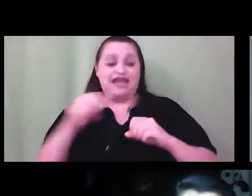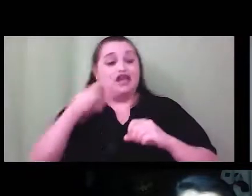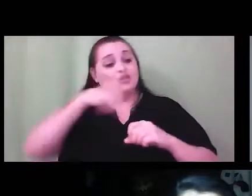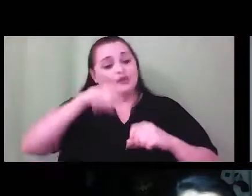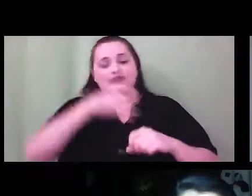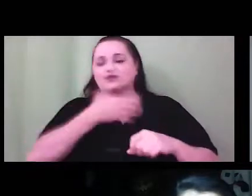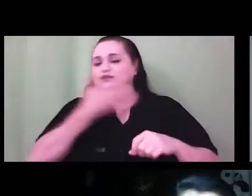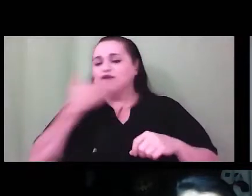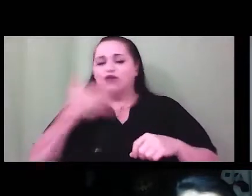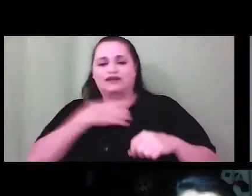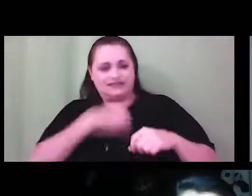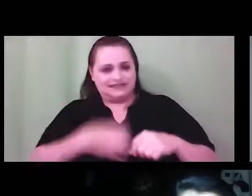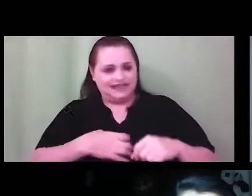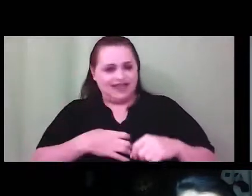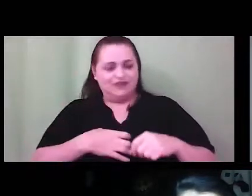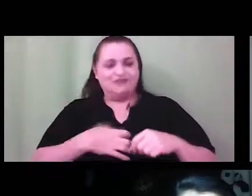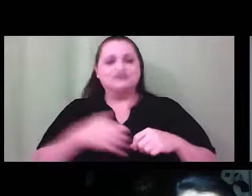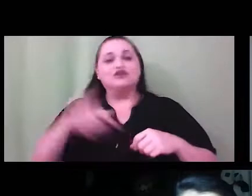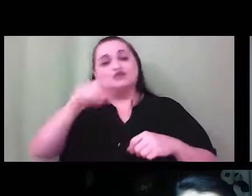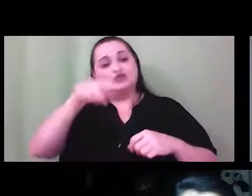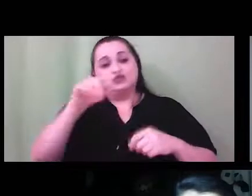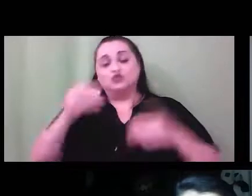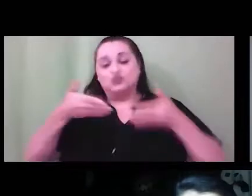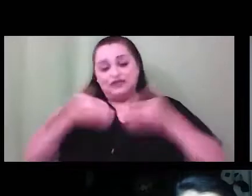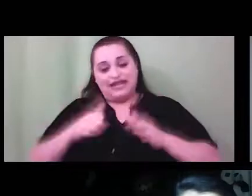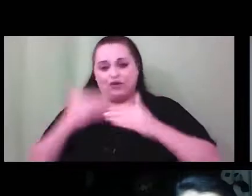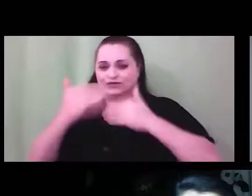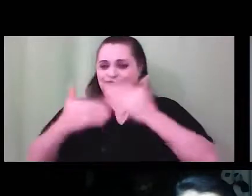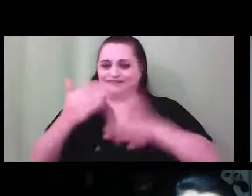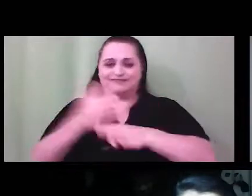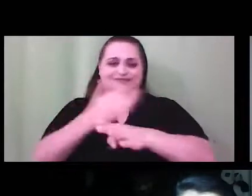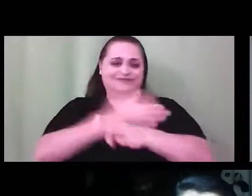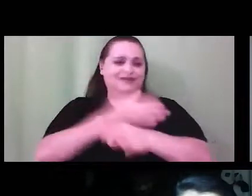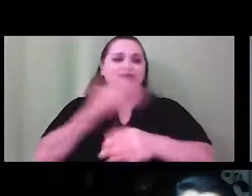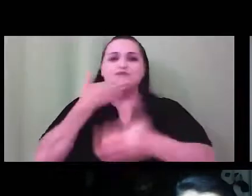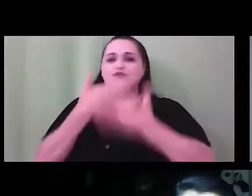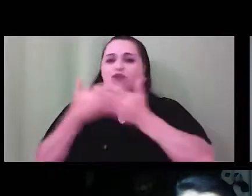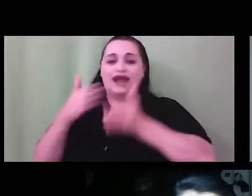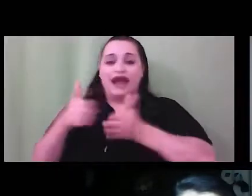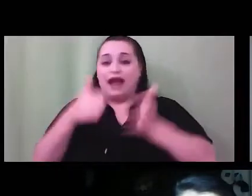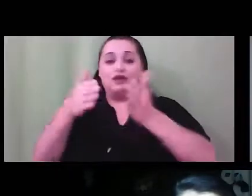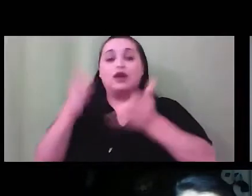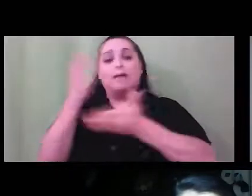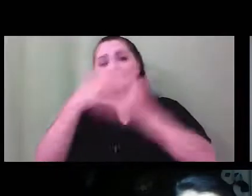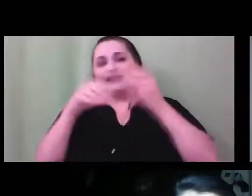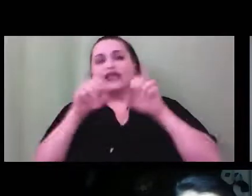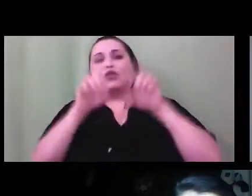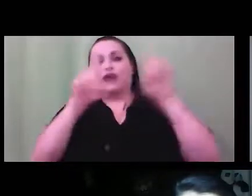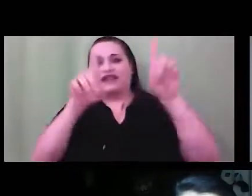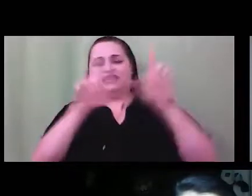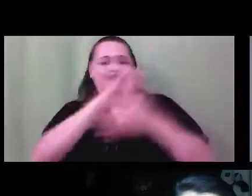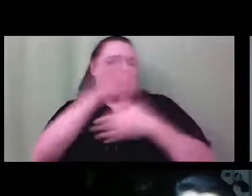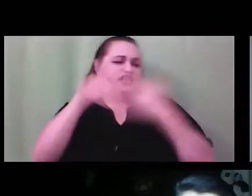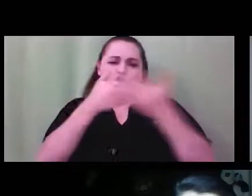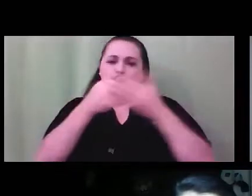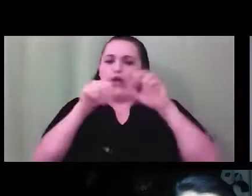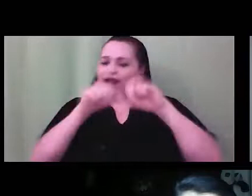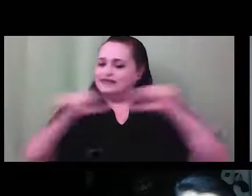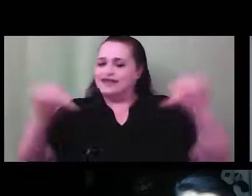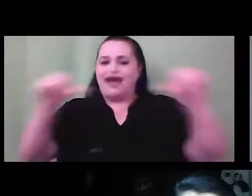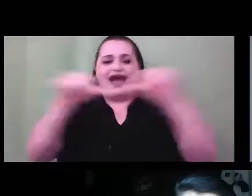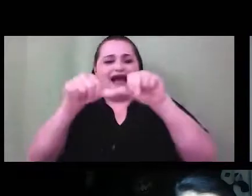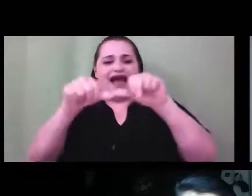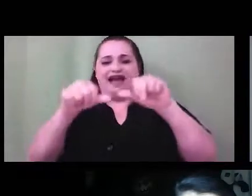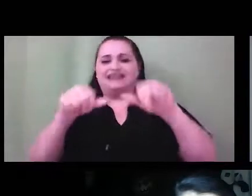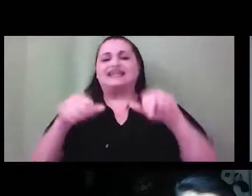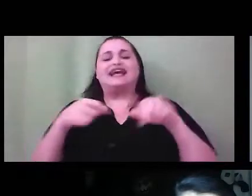mejores deseos para que sus chicos sigan avanzando por un buen camino, no solo en lo educativo, sino en todas las diferentes áreas